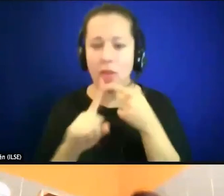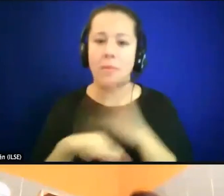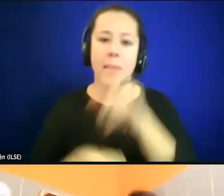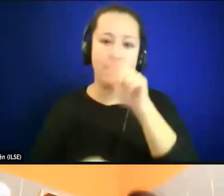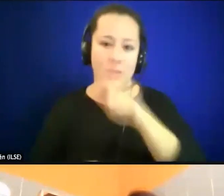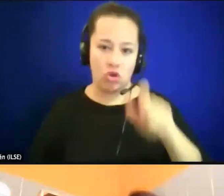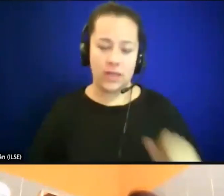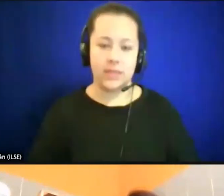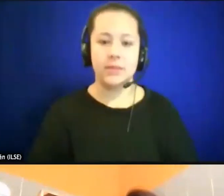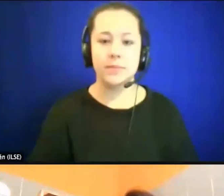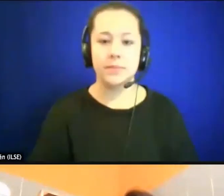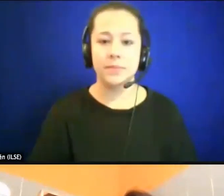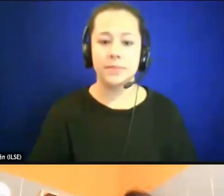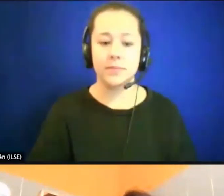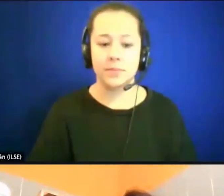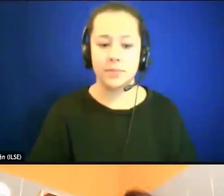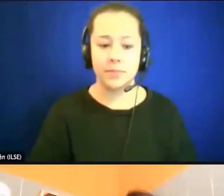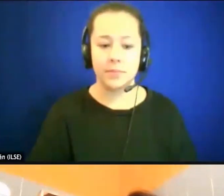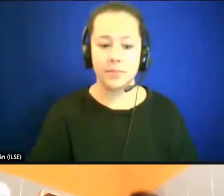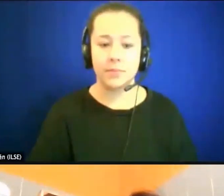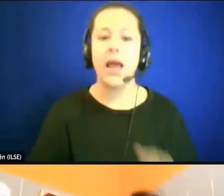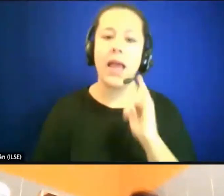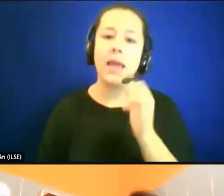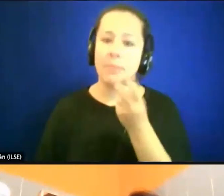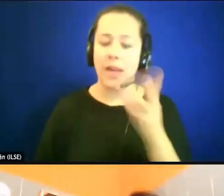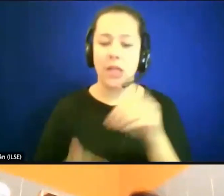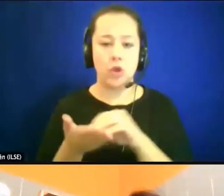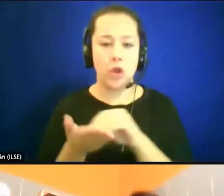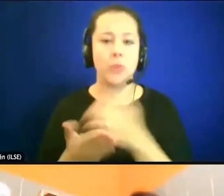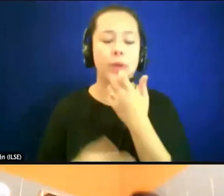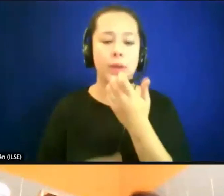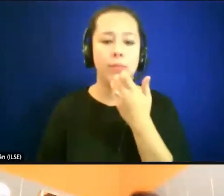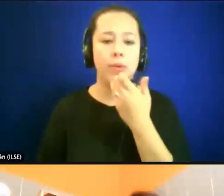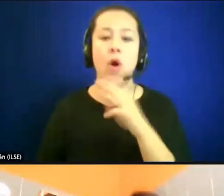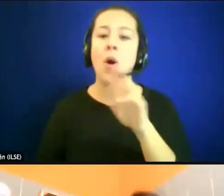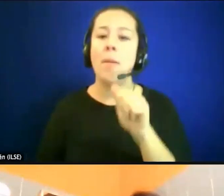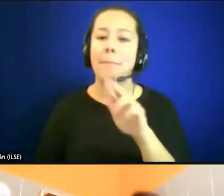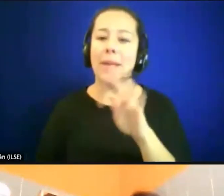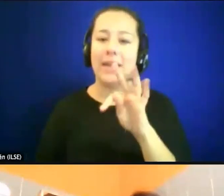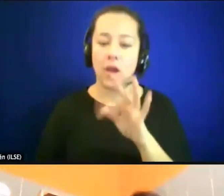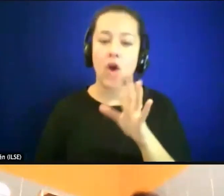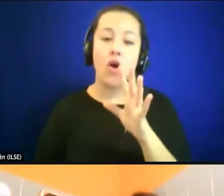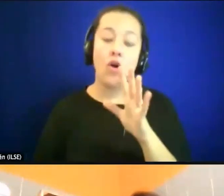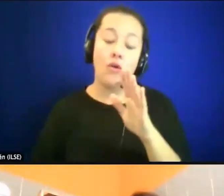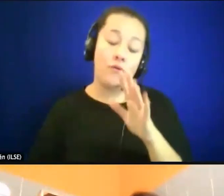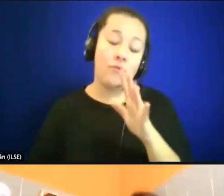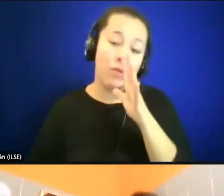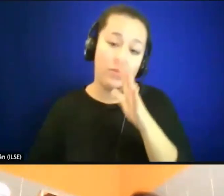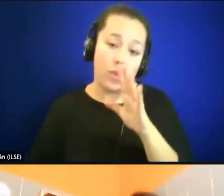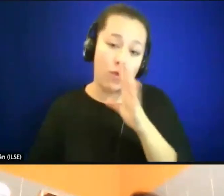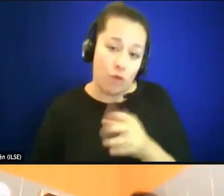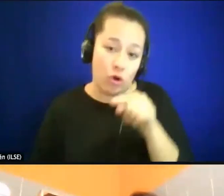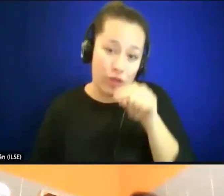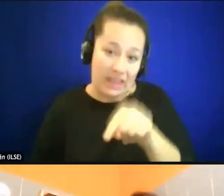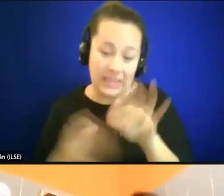personas, pues varias soluciones. Por ejemplo, Park4This, que es una plataforma de información y de gestión de